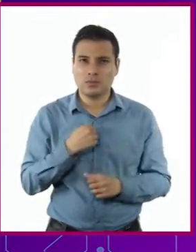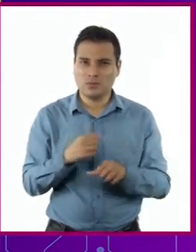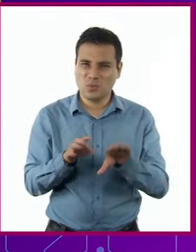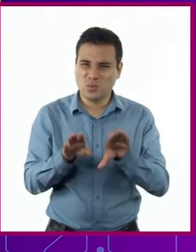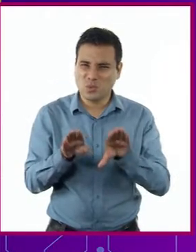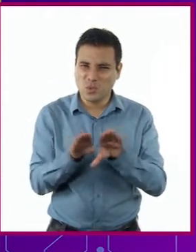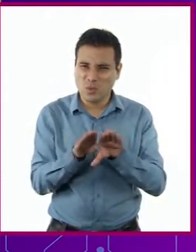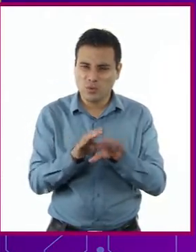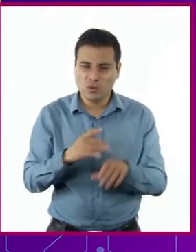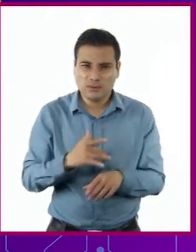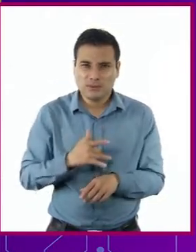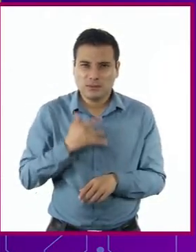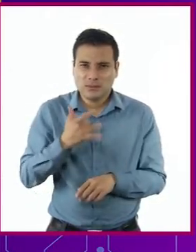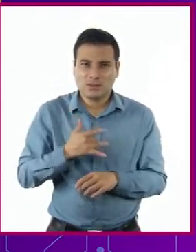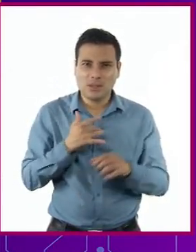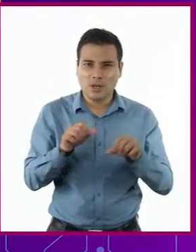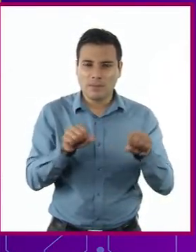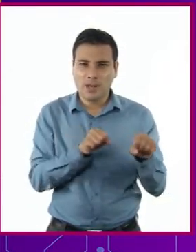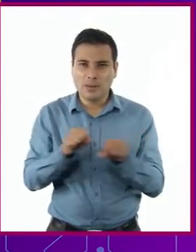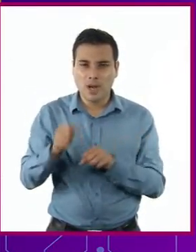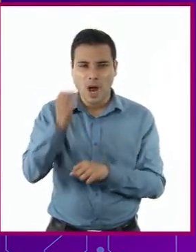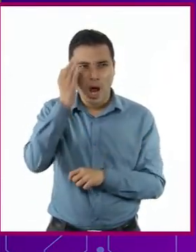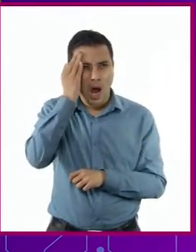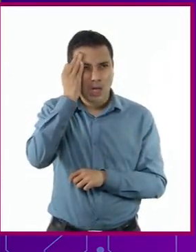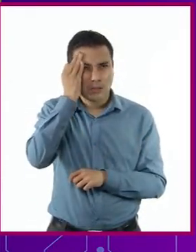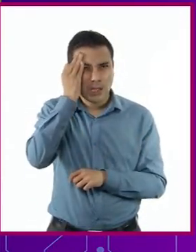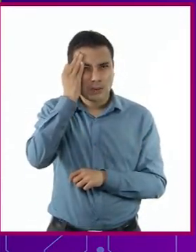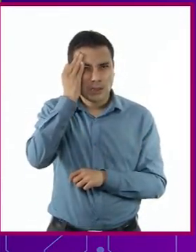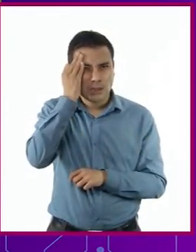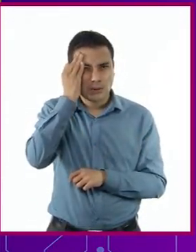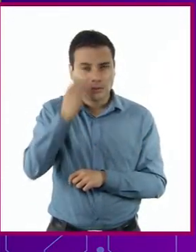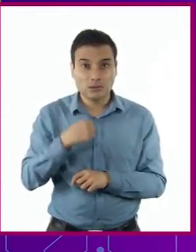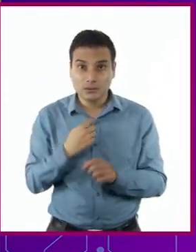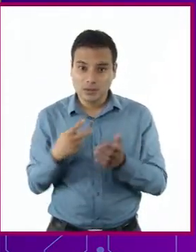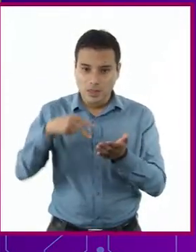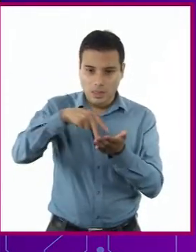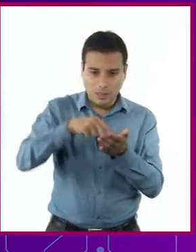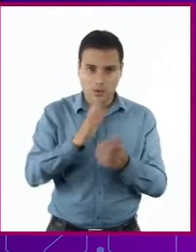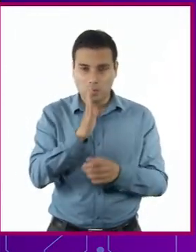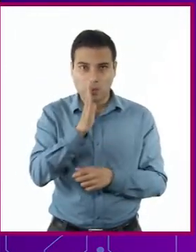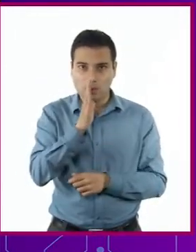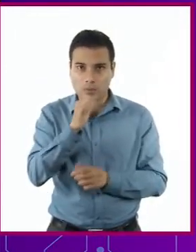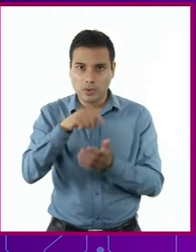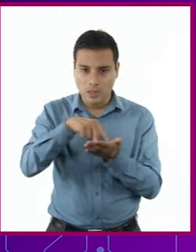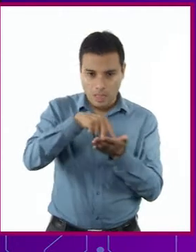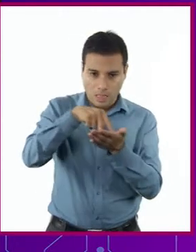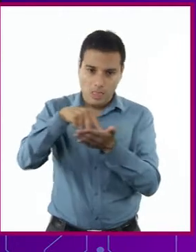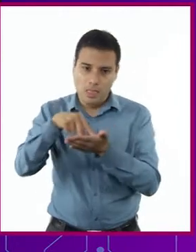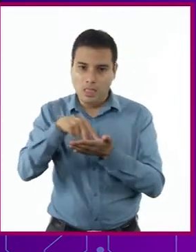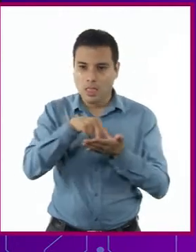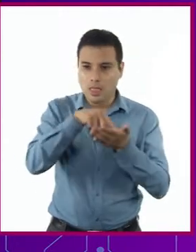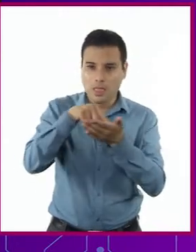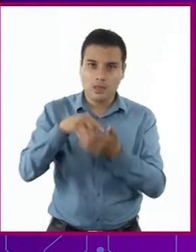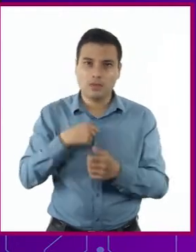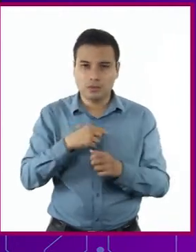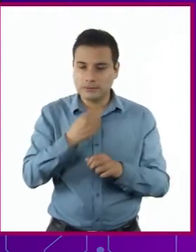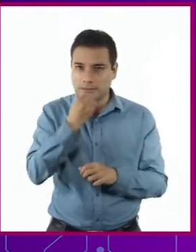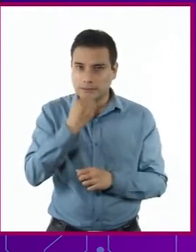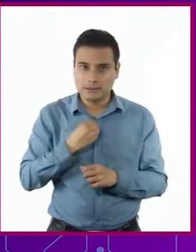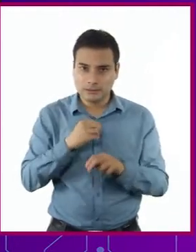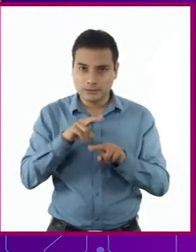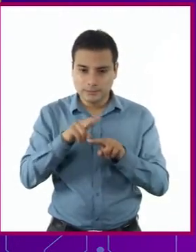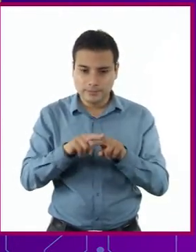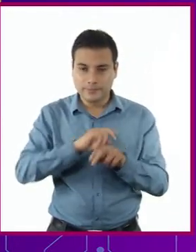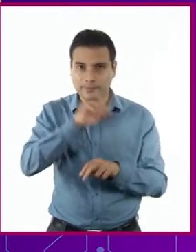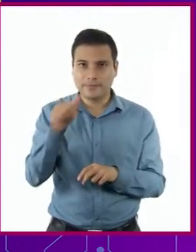eterno el movimiento. Traté de incorporarme y era difícil estar de pie, entonces, bueno, me senté otra vez y empecé a escuchar